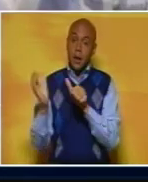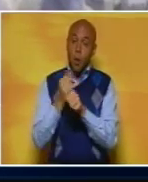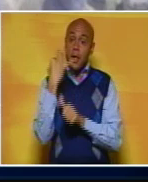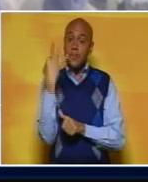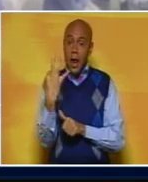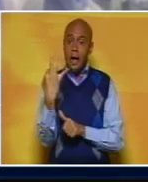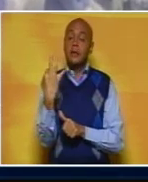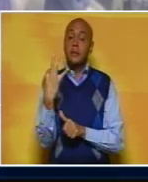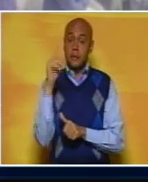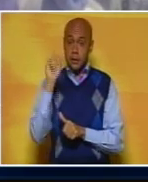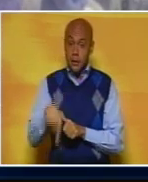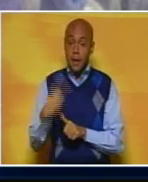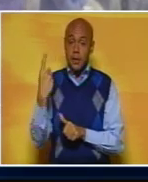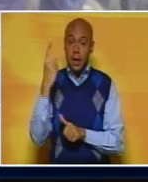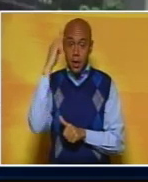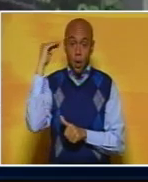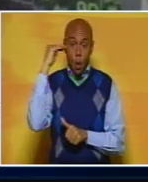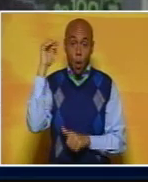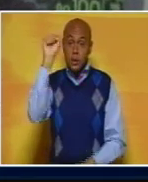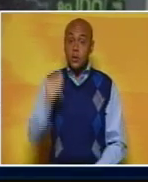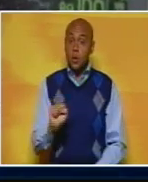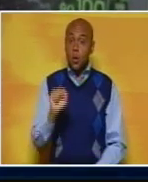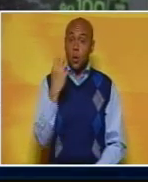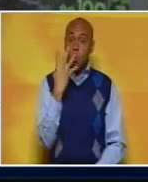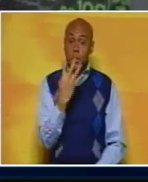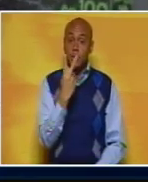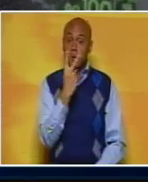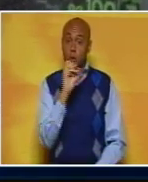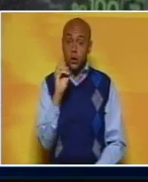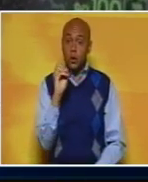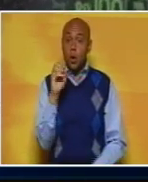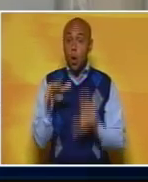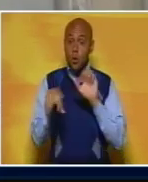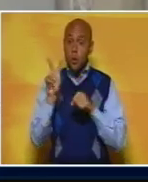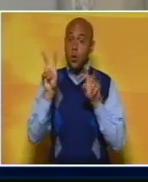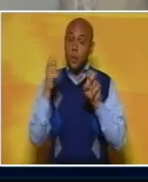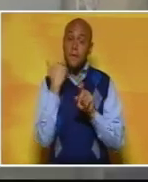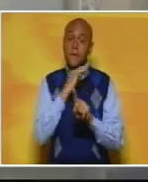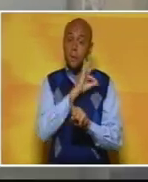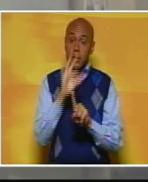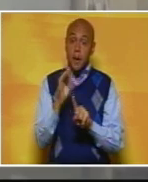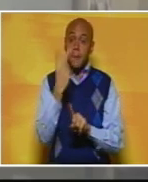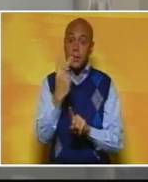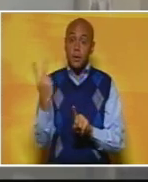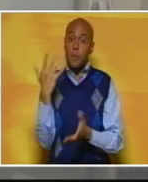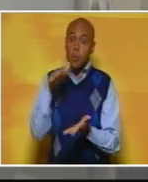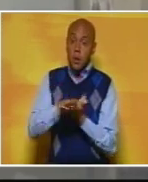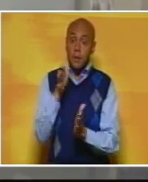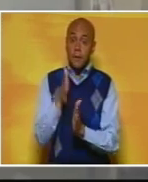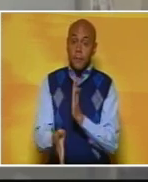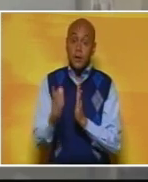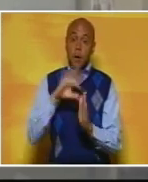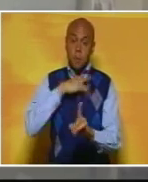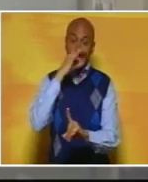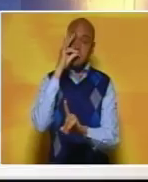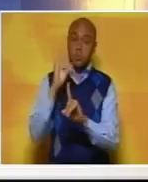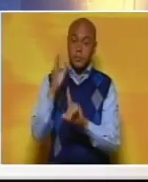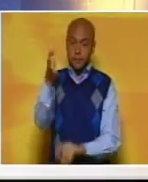positivos. Asimismo, Corea del Sur cuenta con 4.212 infecciones y 22 muertes por el